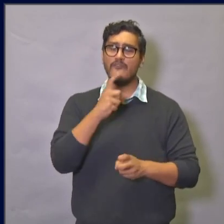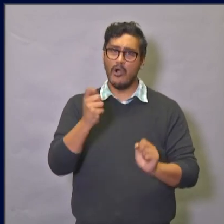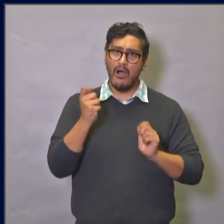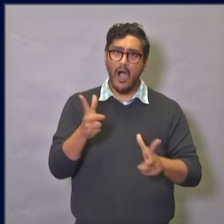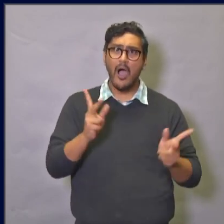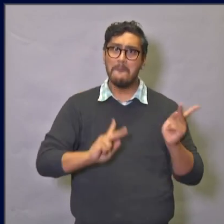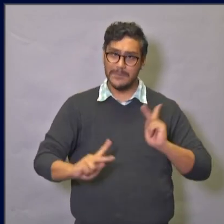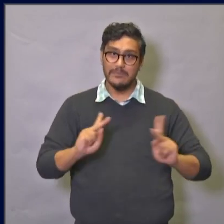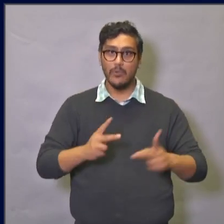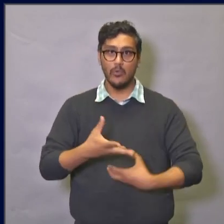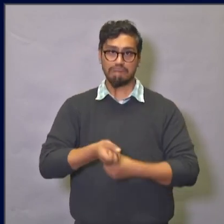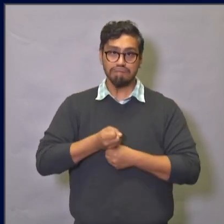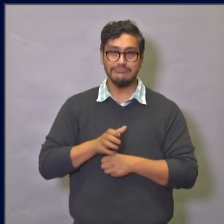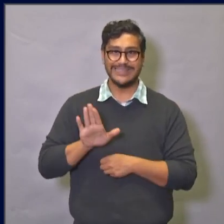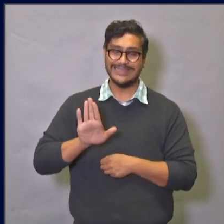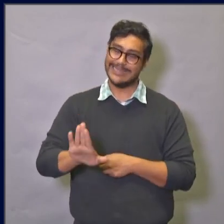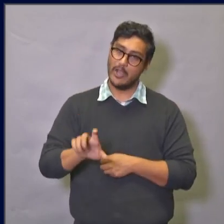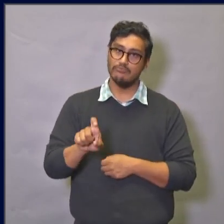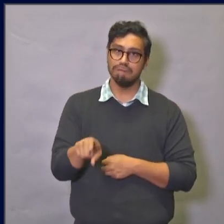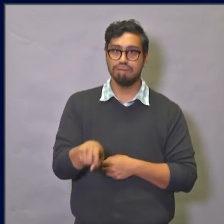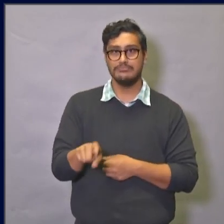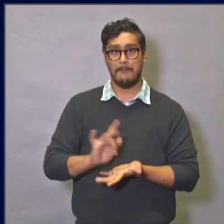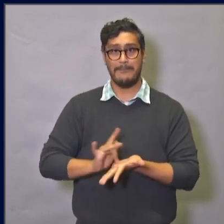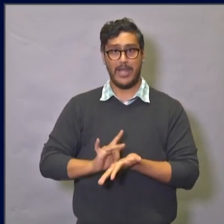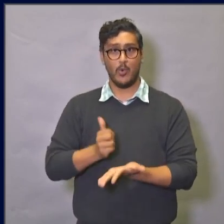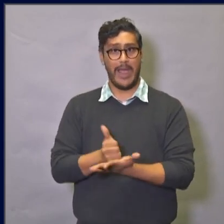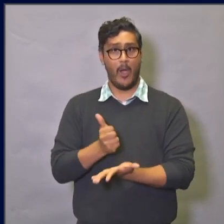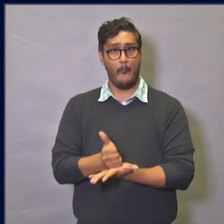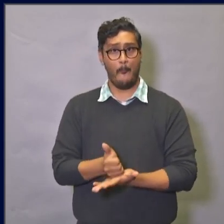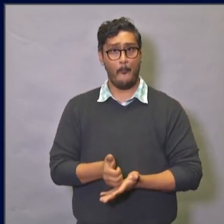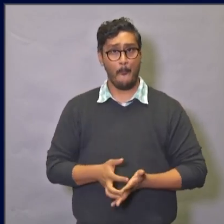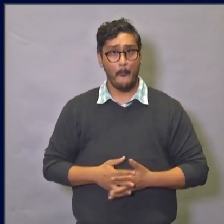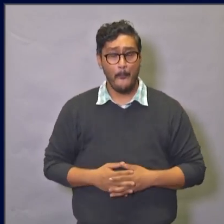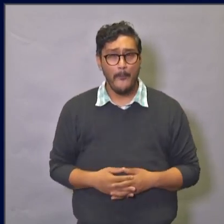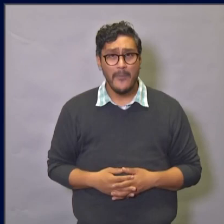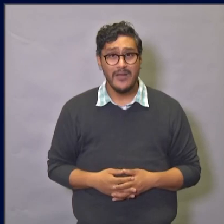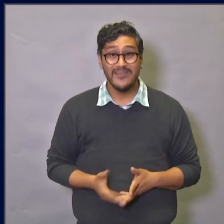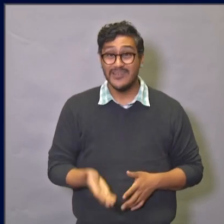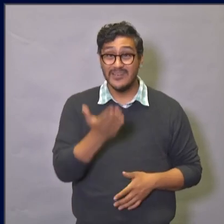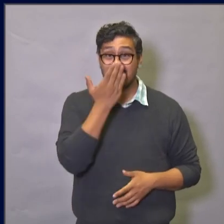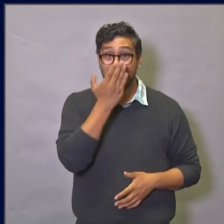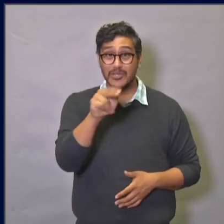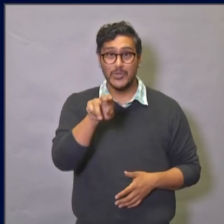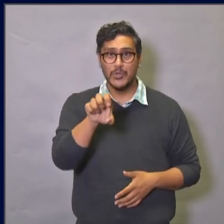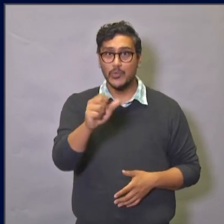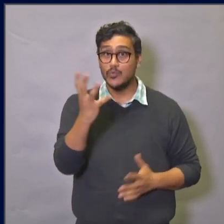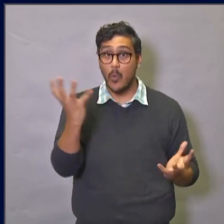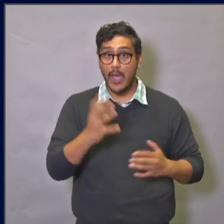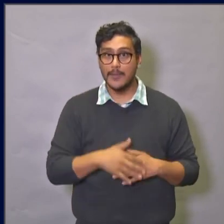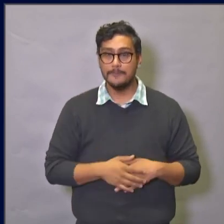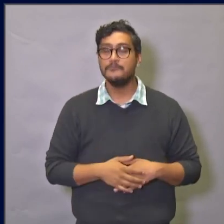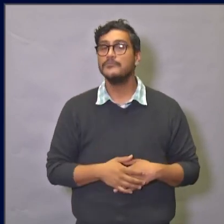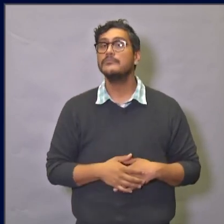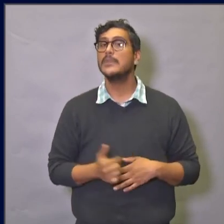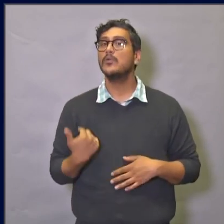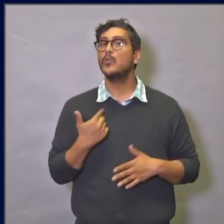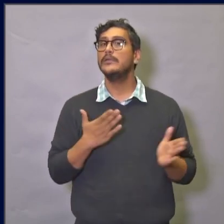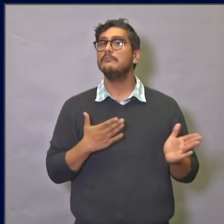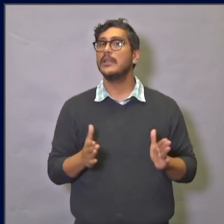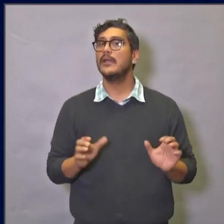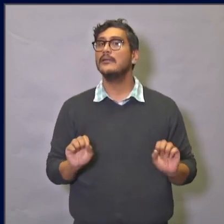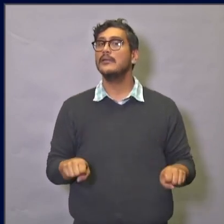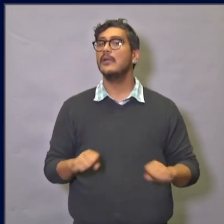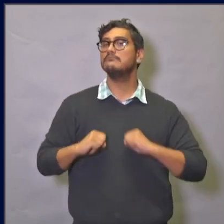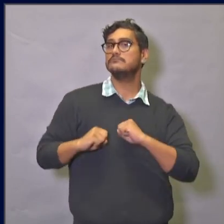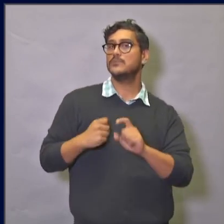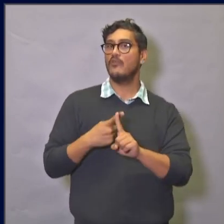la atención médica necesaria. La buena noticia es de que tenemos una forma de protegernos contra la gripe